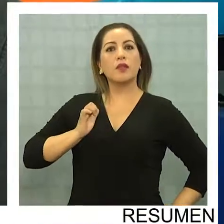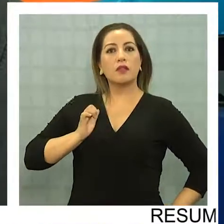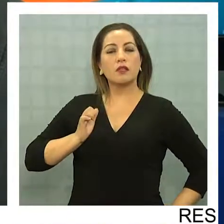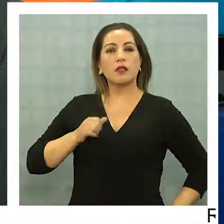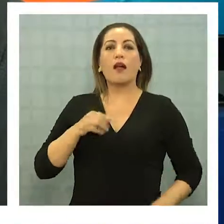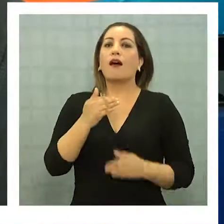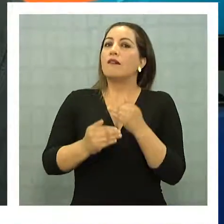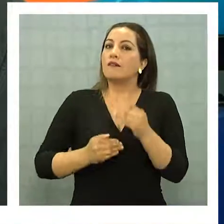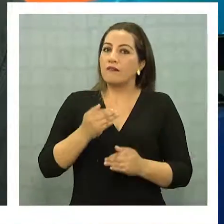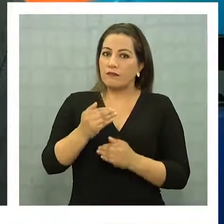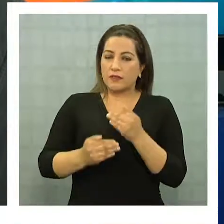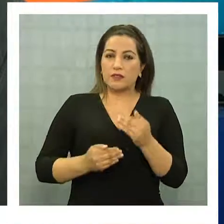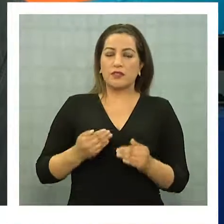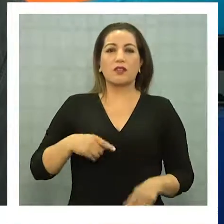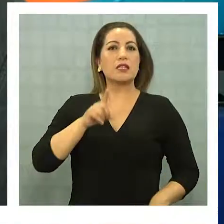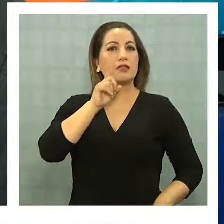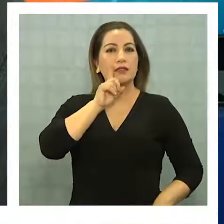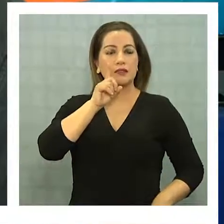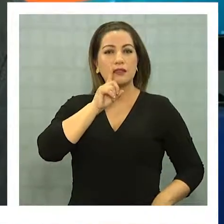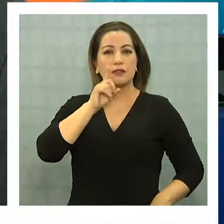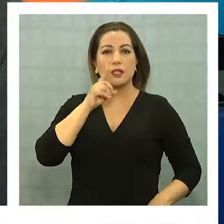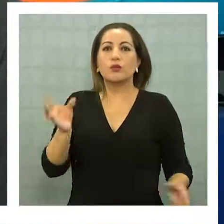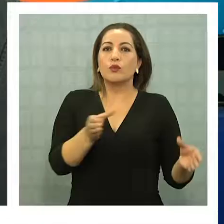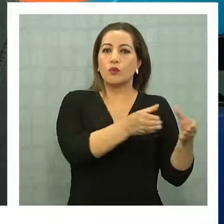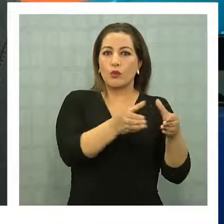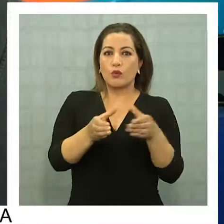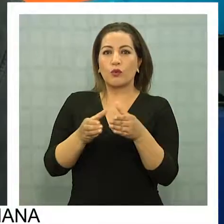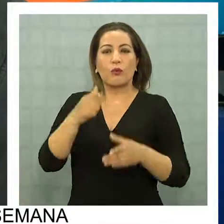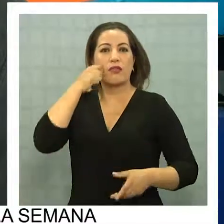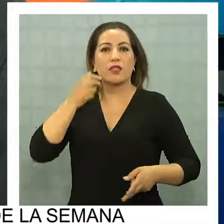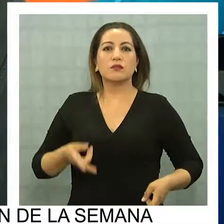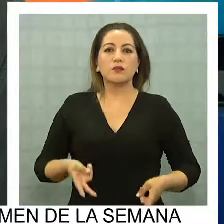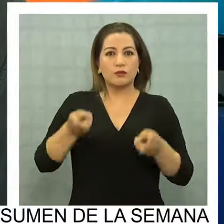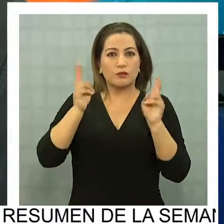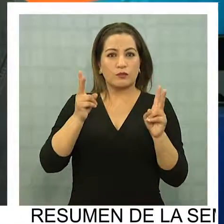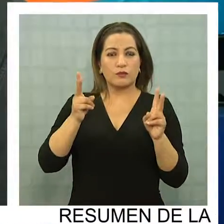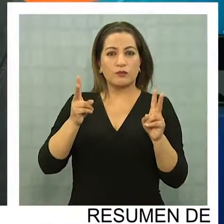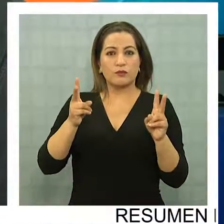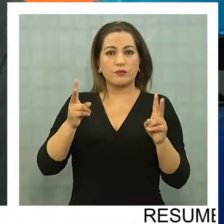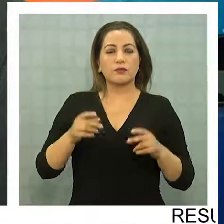ellos han avanzado bastante y tienen incluso una brigada de derechos humanos.